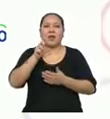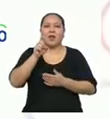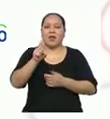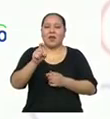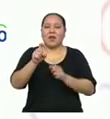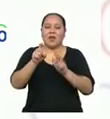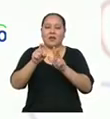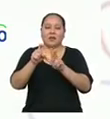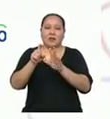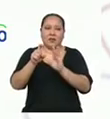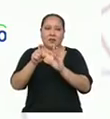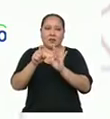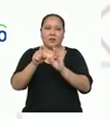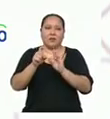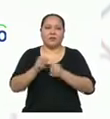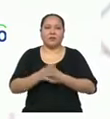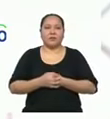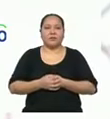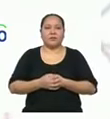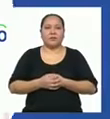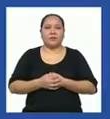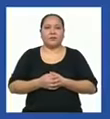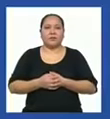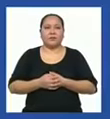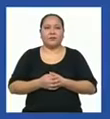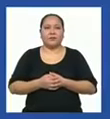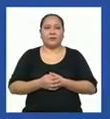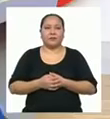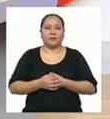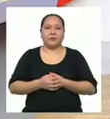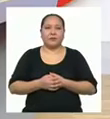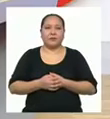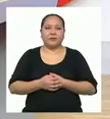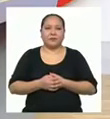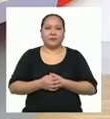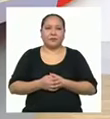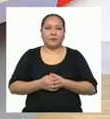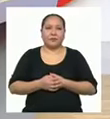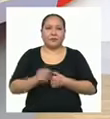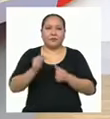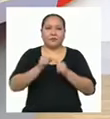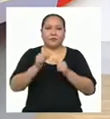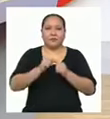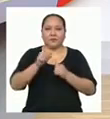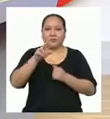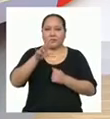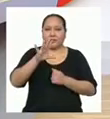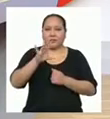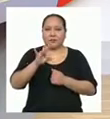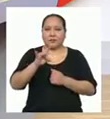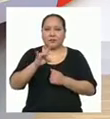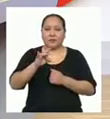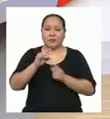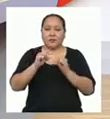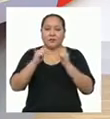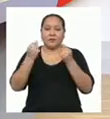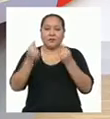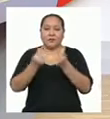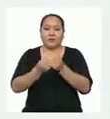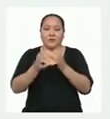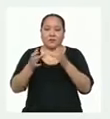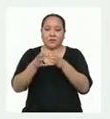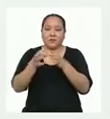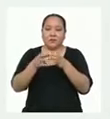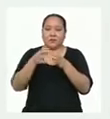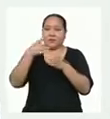38. El valor de 38 se ubica en el grupo de estudiantes con nota de